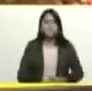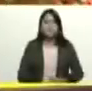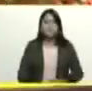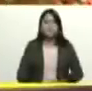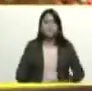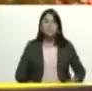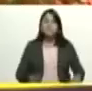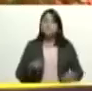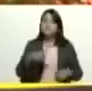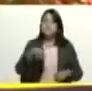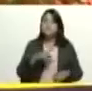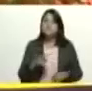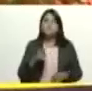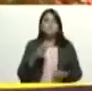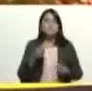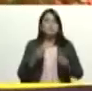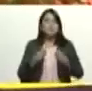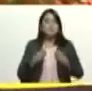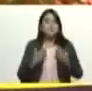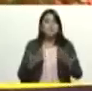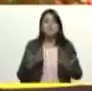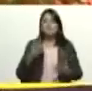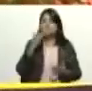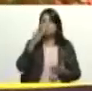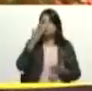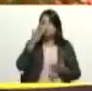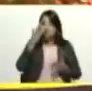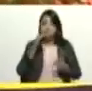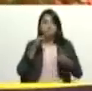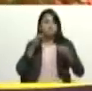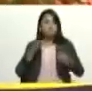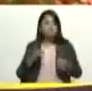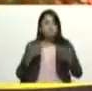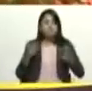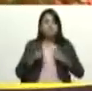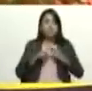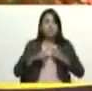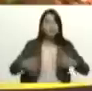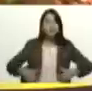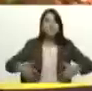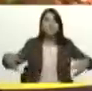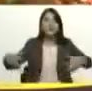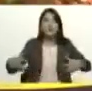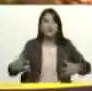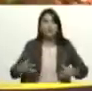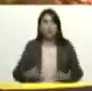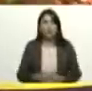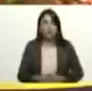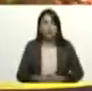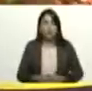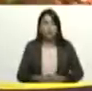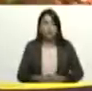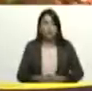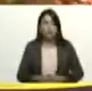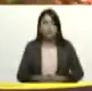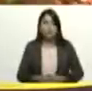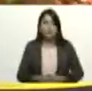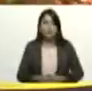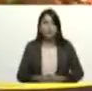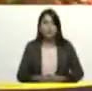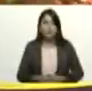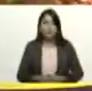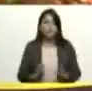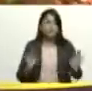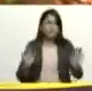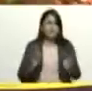una forma de vida extravagante, una forma de vida de multimillonario, una forma de vida que no se tiene nada